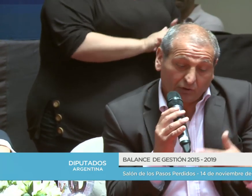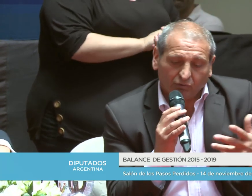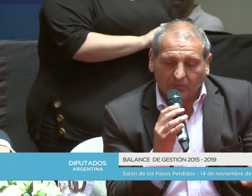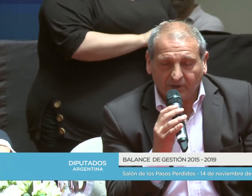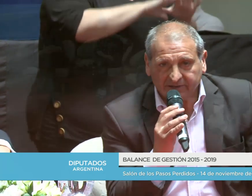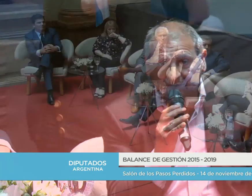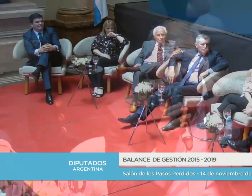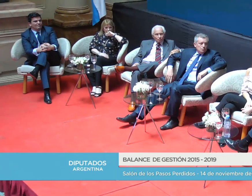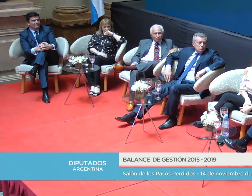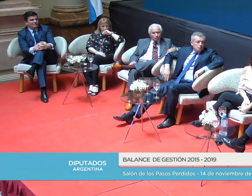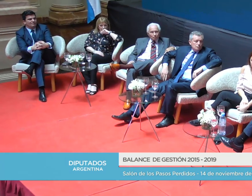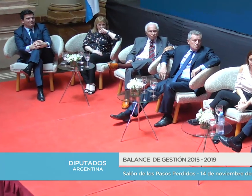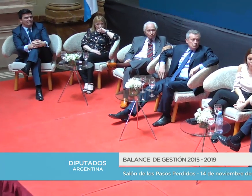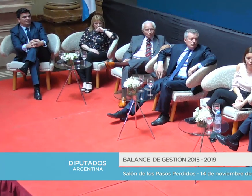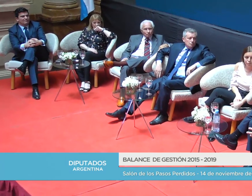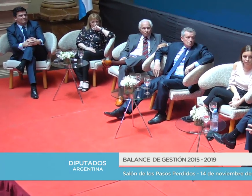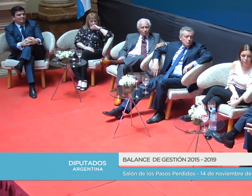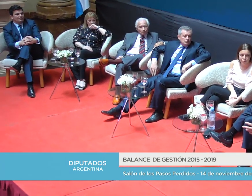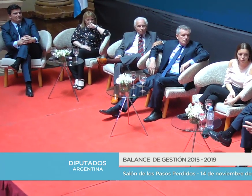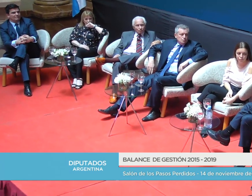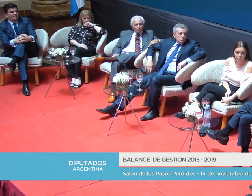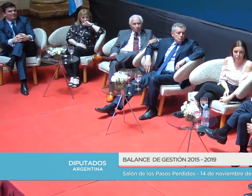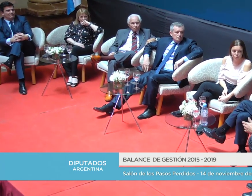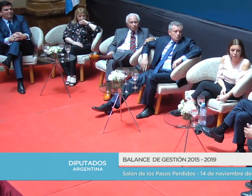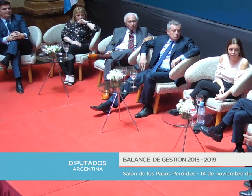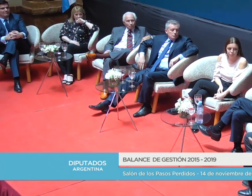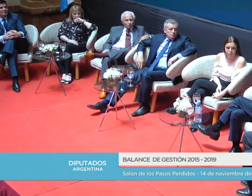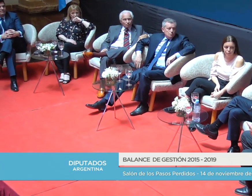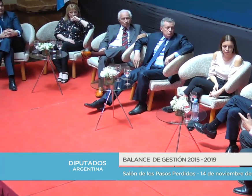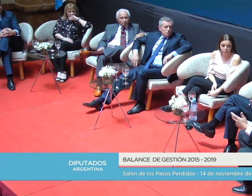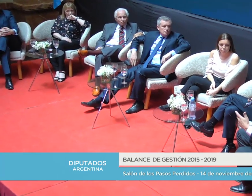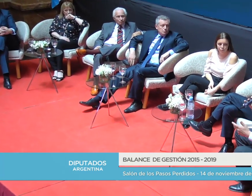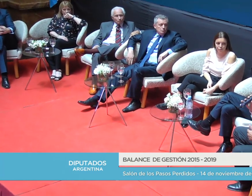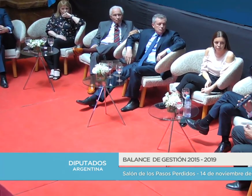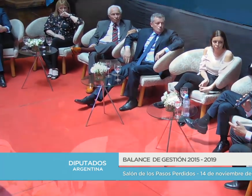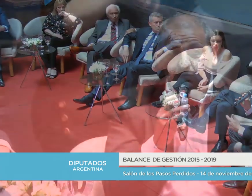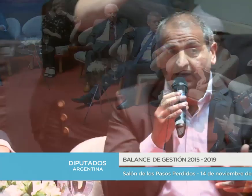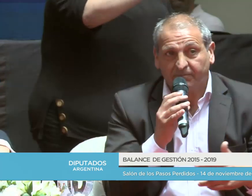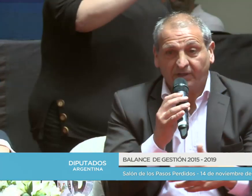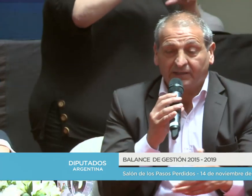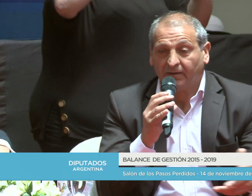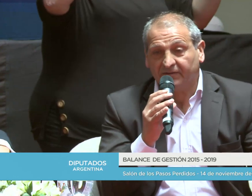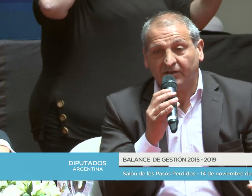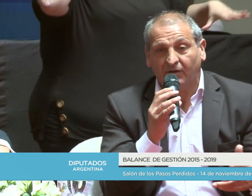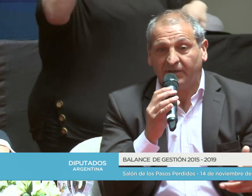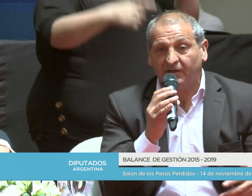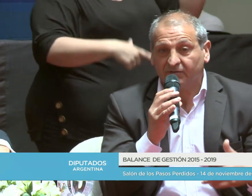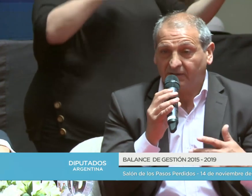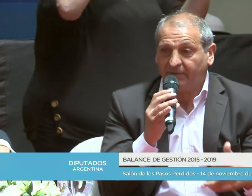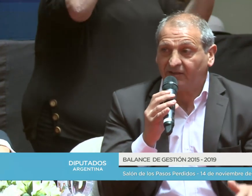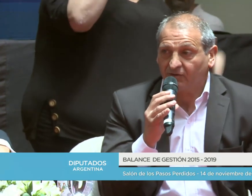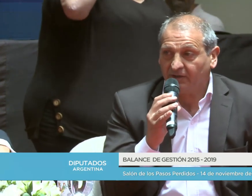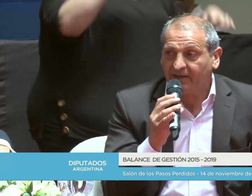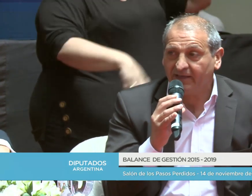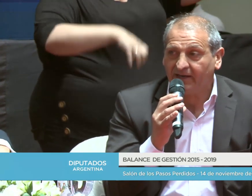en todos sus componentes. Haber entrado en ese momento caminando, como digo siempre, como si camináramos en la luna, porque estaba lleno de vidrios,